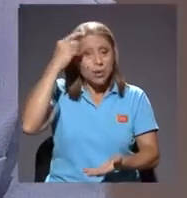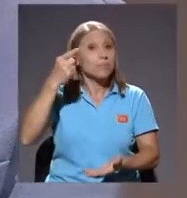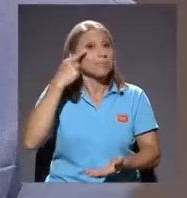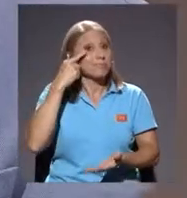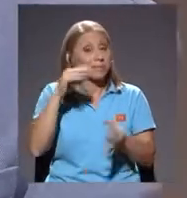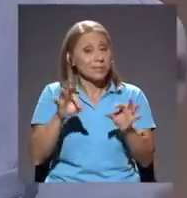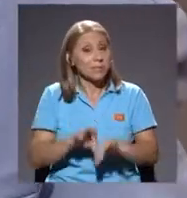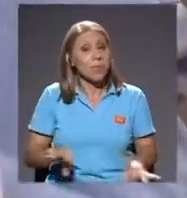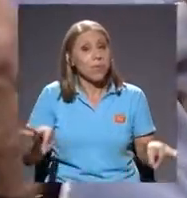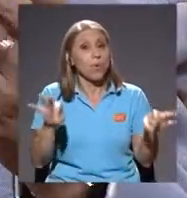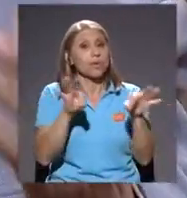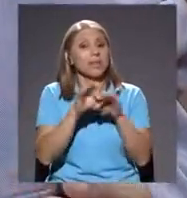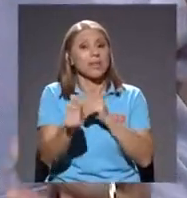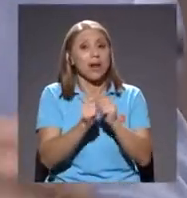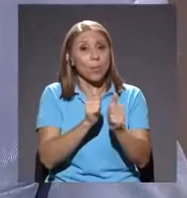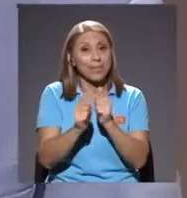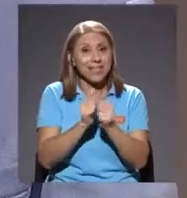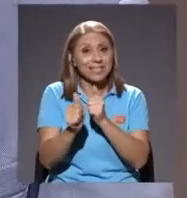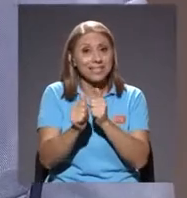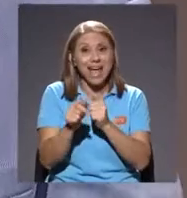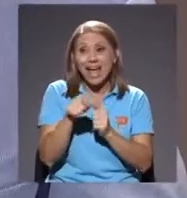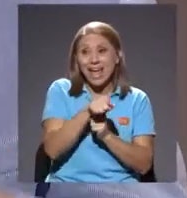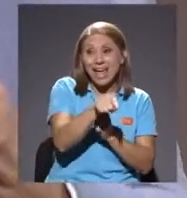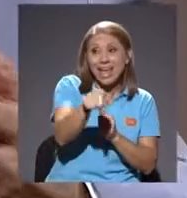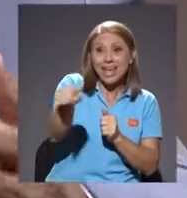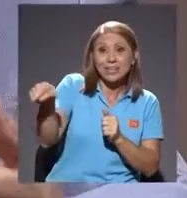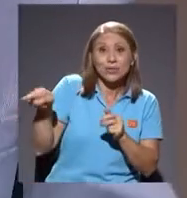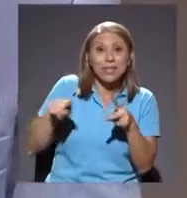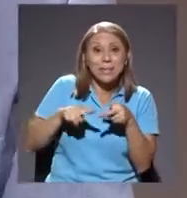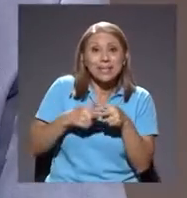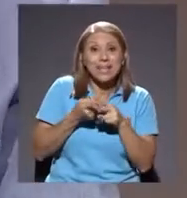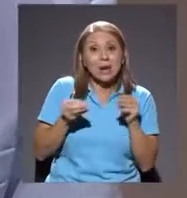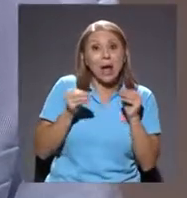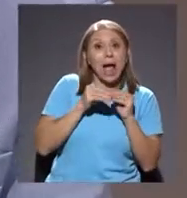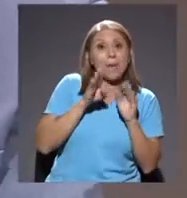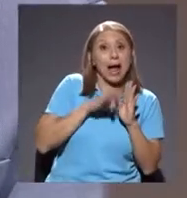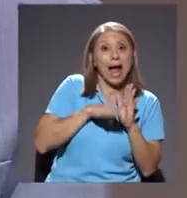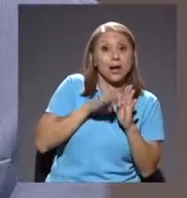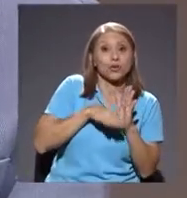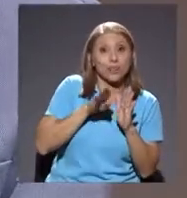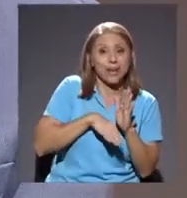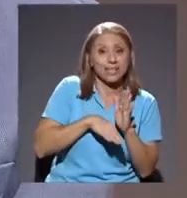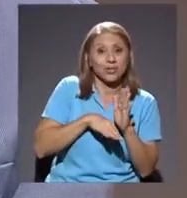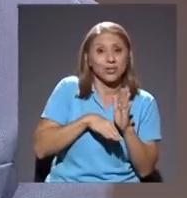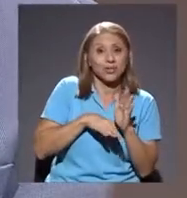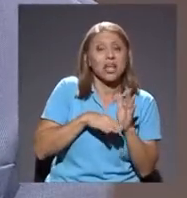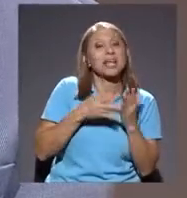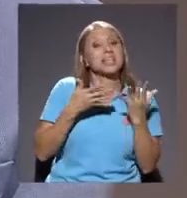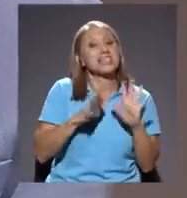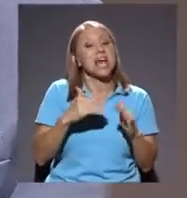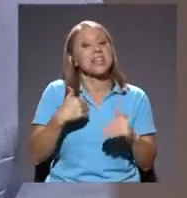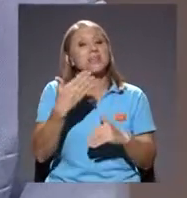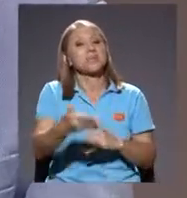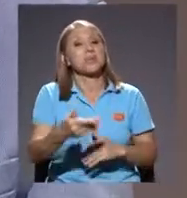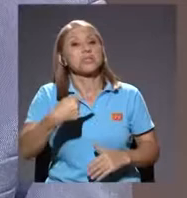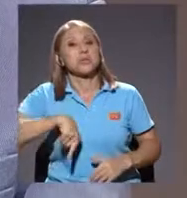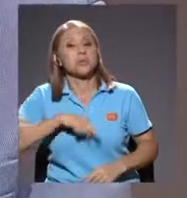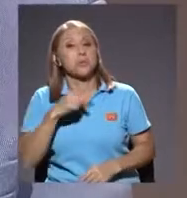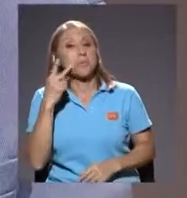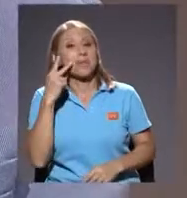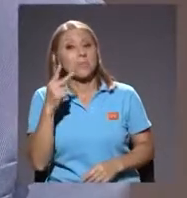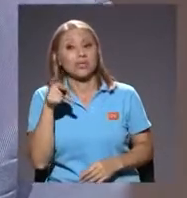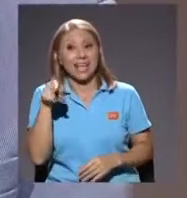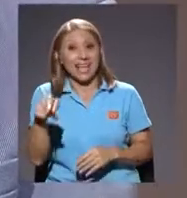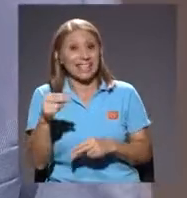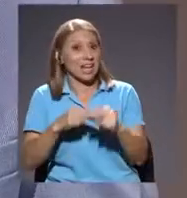la competencia empezaron a bajar los precios yo después ya no vimos que fuera un negocio lo rentable que